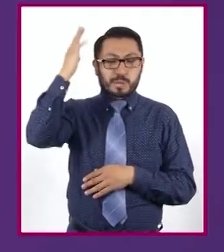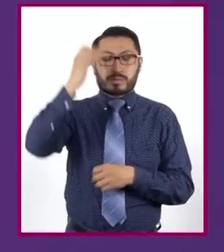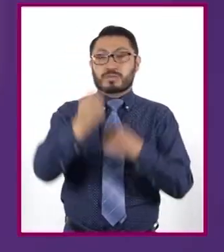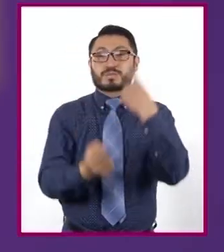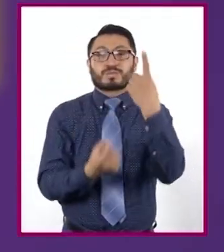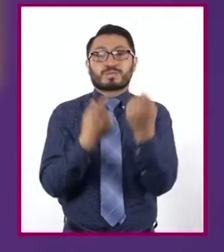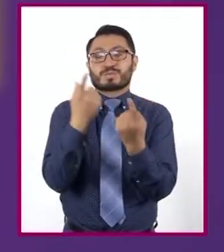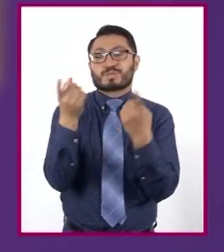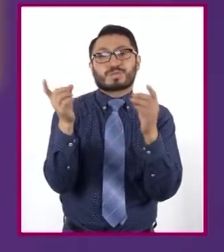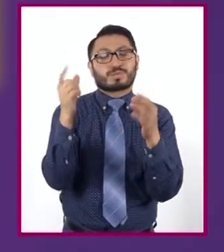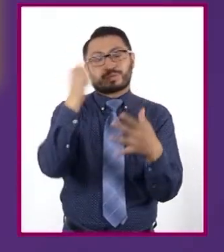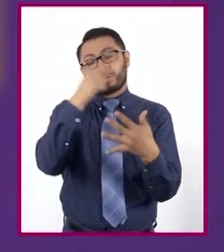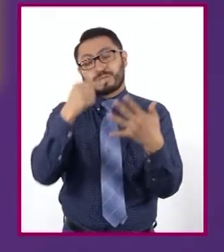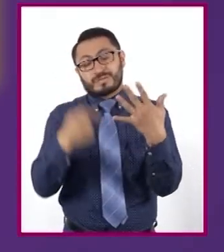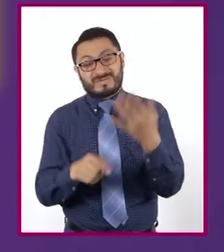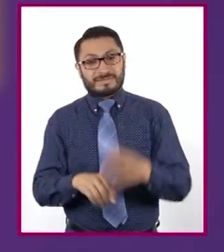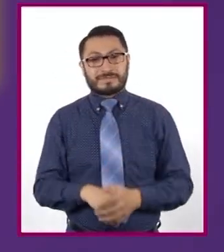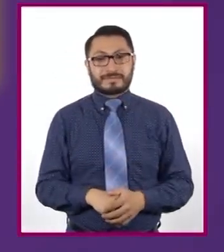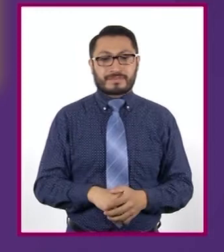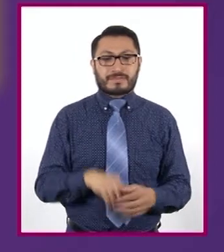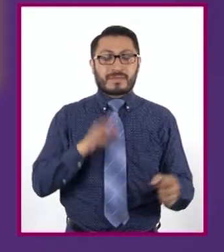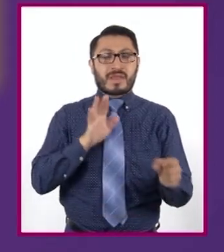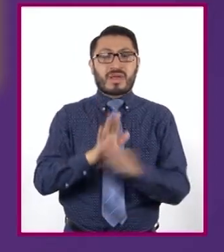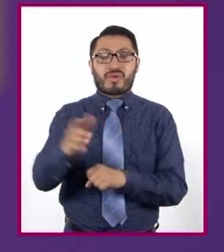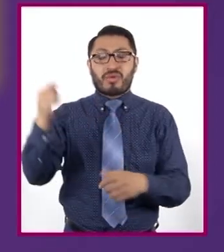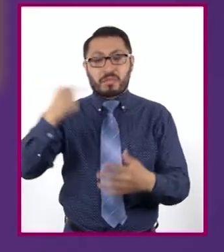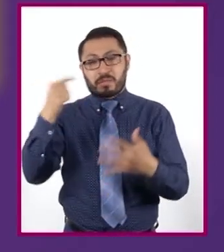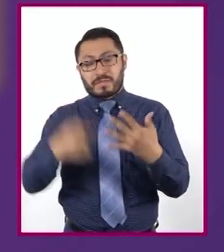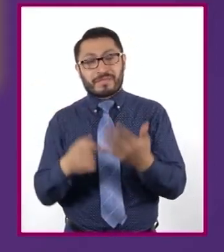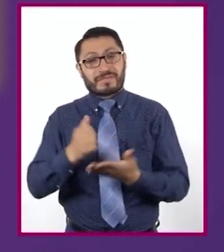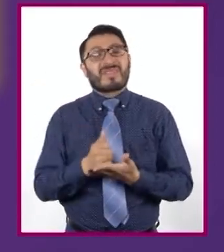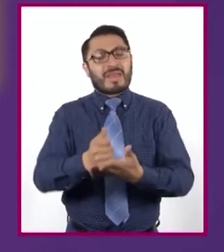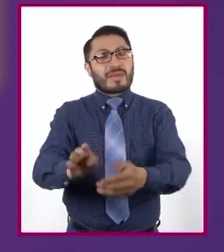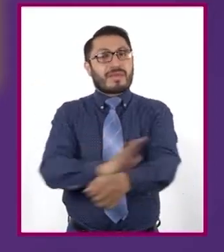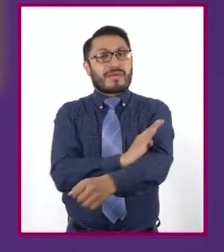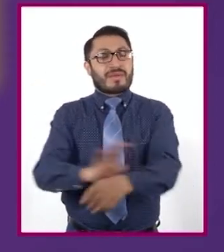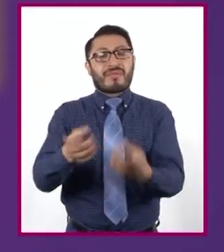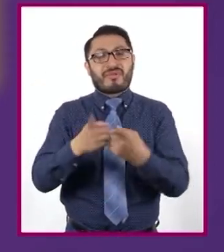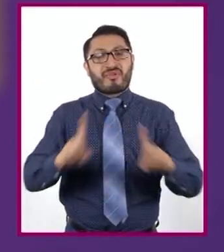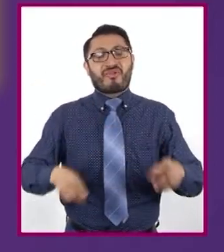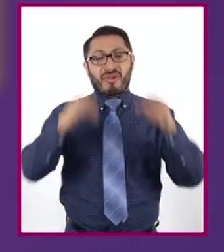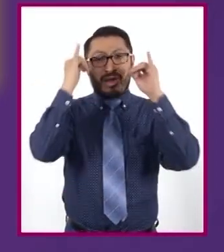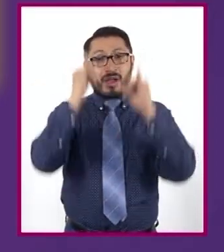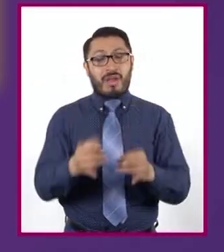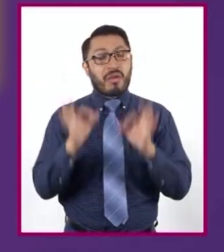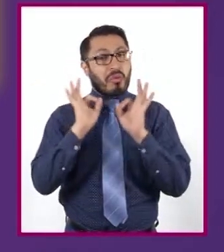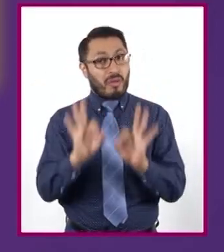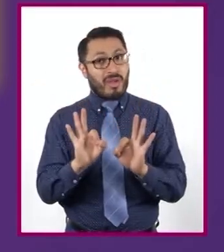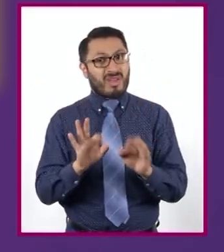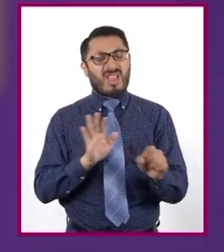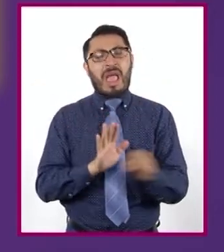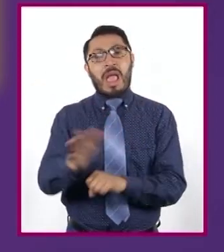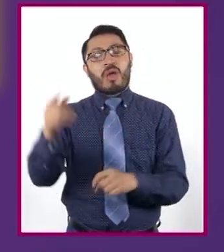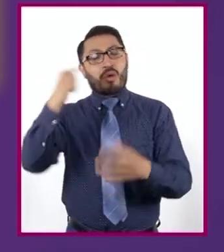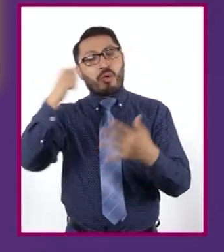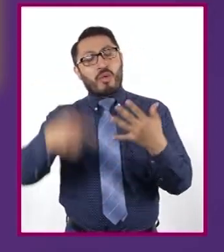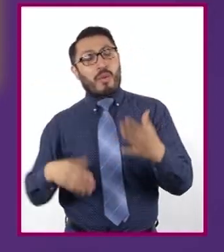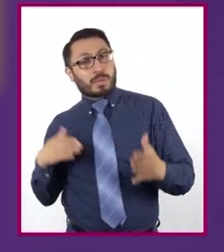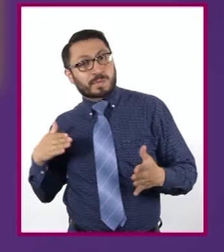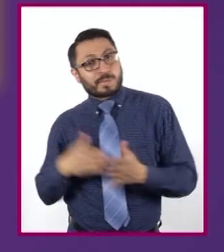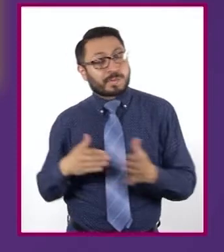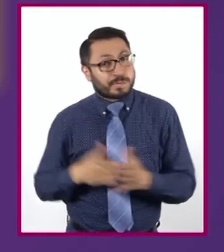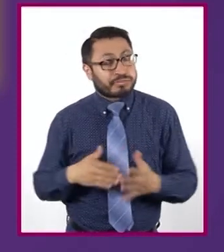aspectos. ¿Qué factores favorecen su desarrollo integral? ¿Qué factores obstaculizan su desarrollo